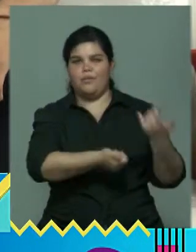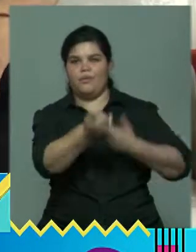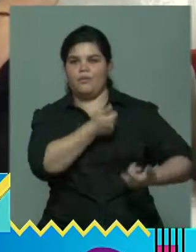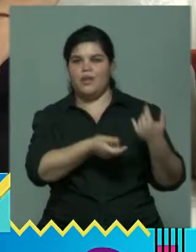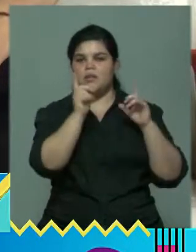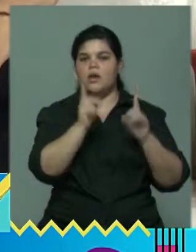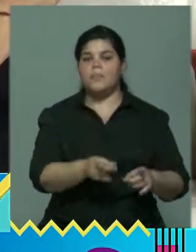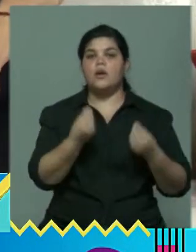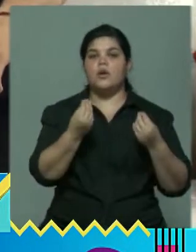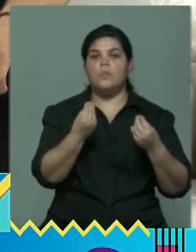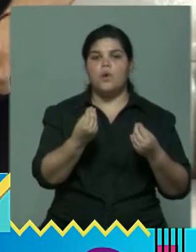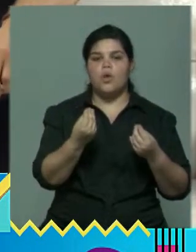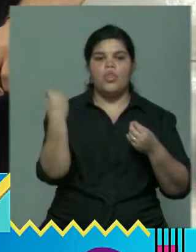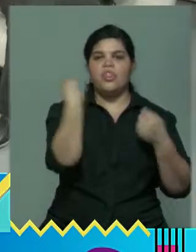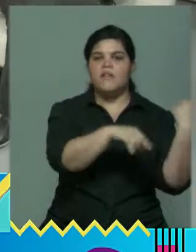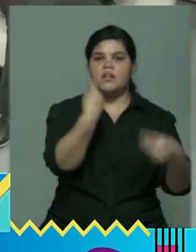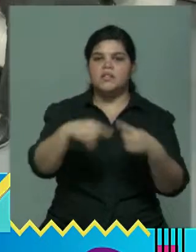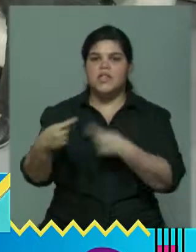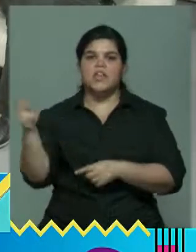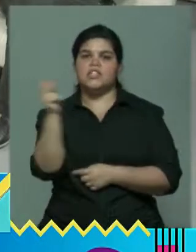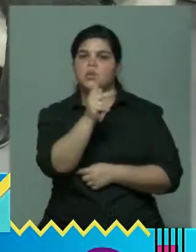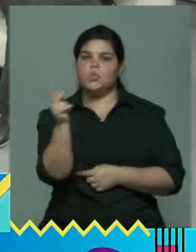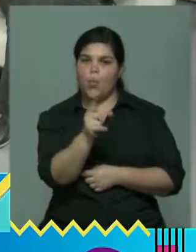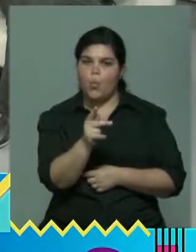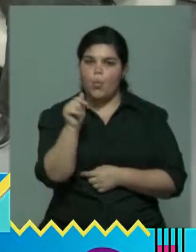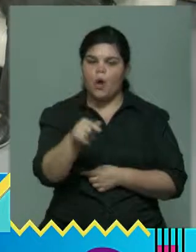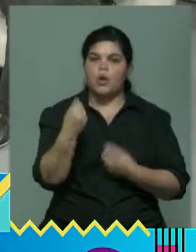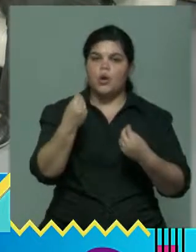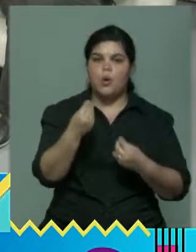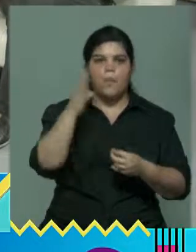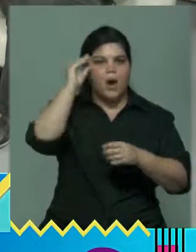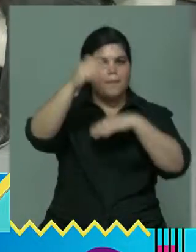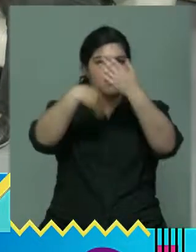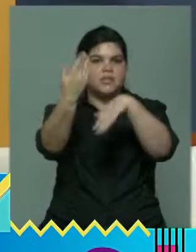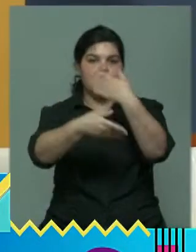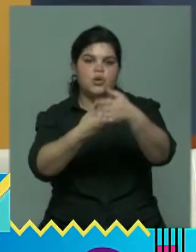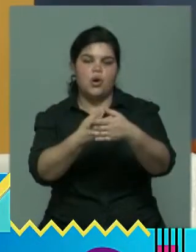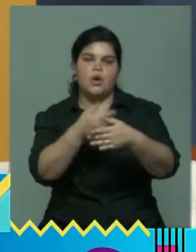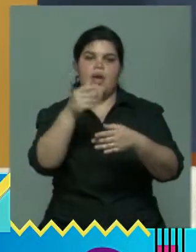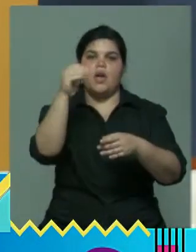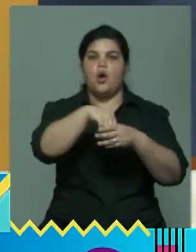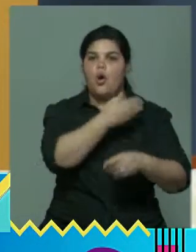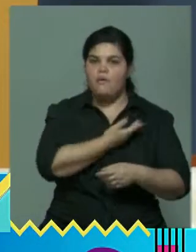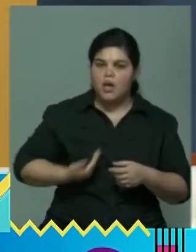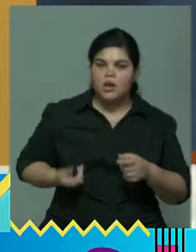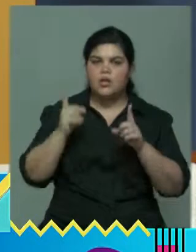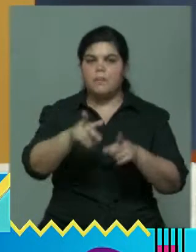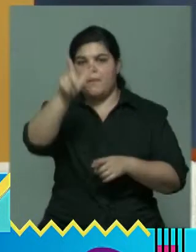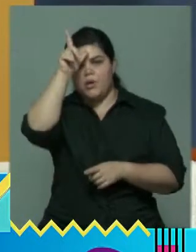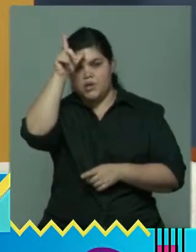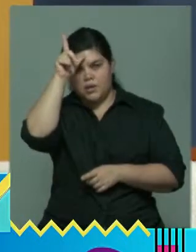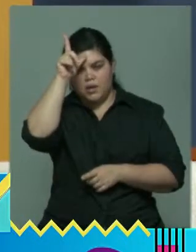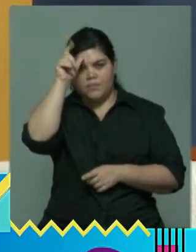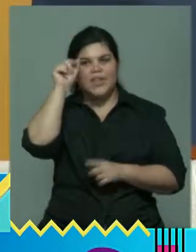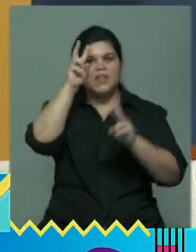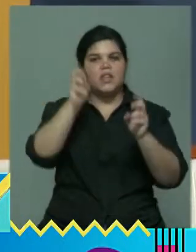abordaje de la diversidad sexual, que es justo este eje dentro de lo que son las capacitaciones en el Estado, en la policía. Exacto. Con respecto a migrantes, la mayoría de las denuncias que